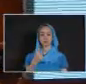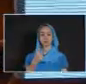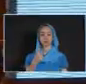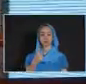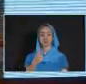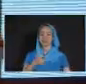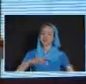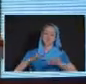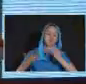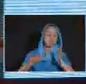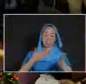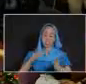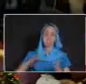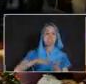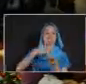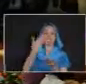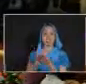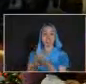aunque caigan 1,000 a tu lado